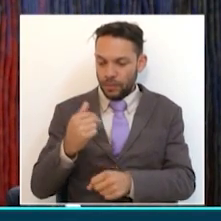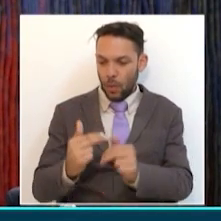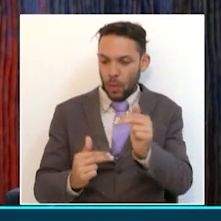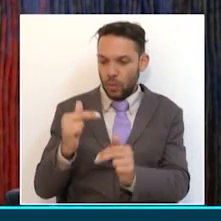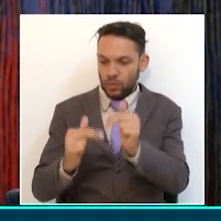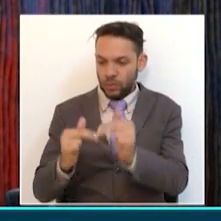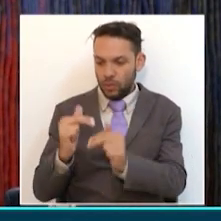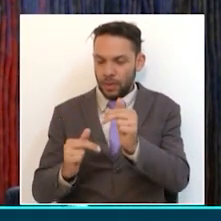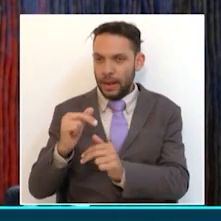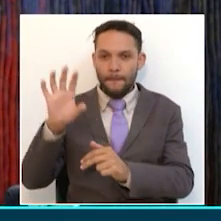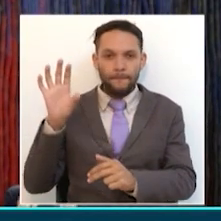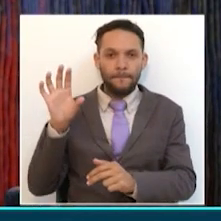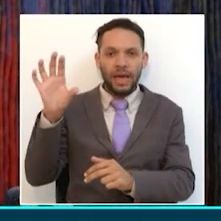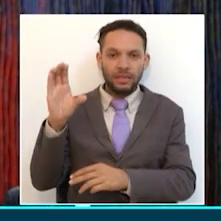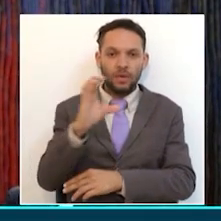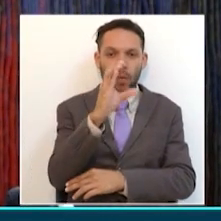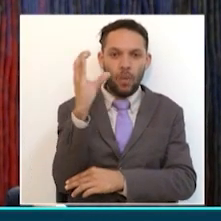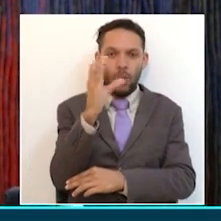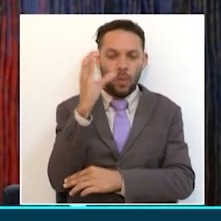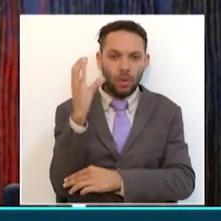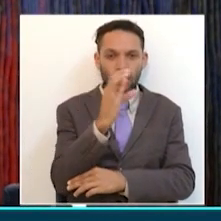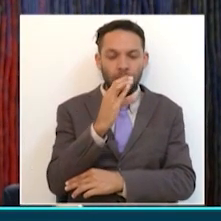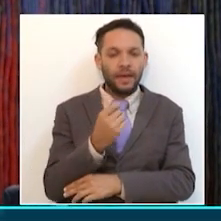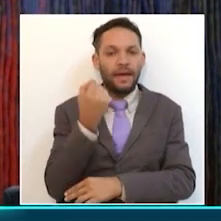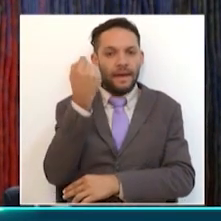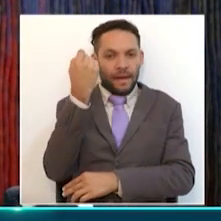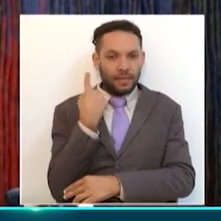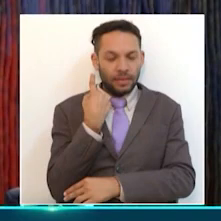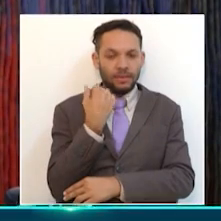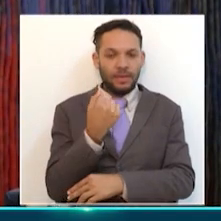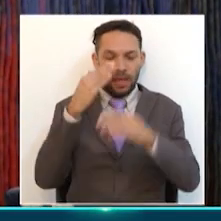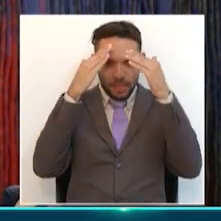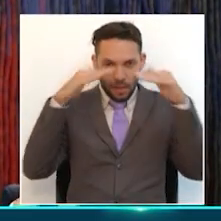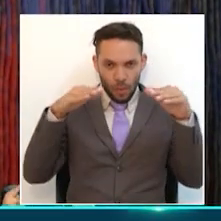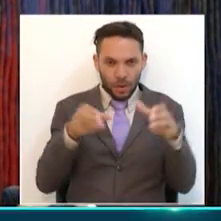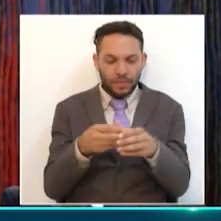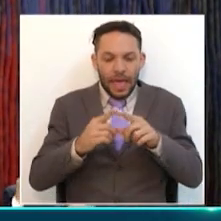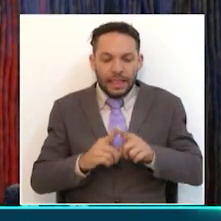ese país que anhelamos, que entendamos que en democracia hay diferencias,